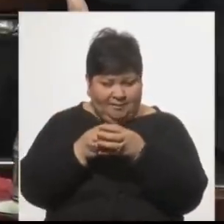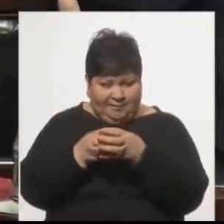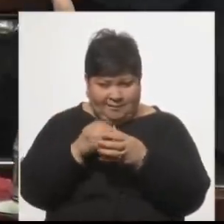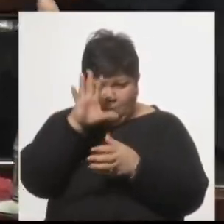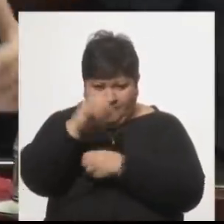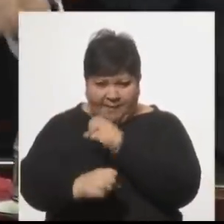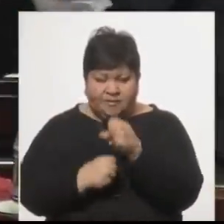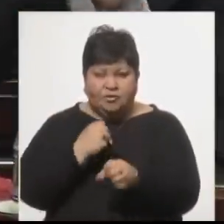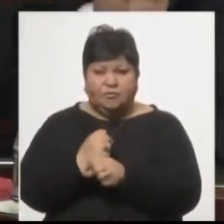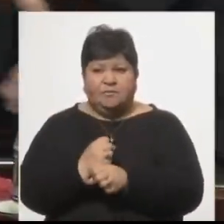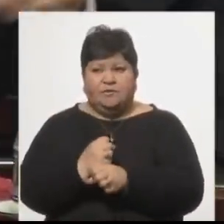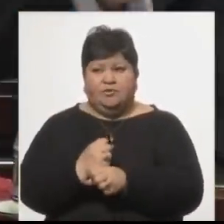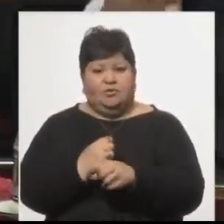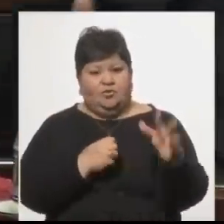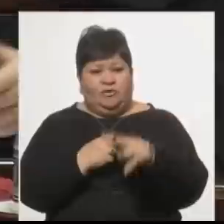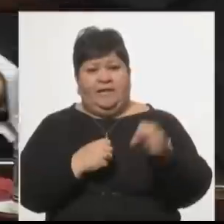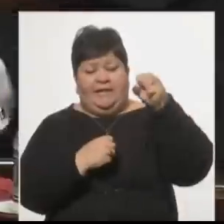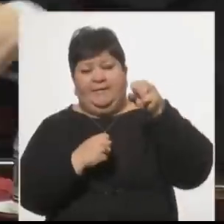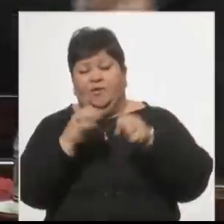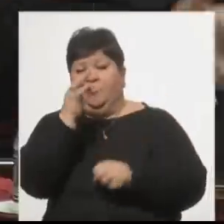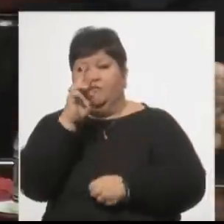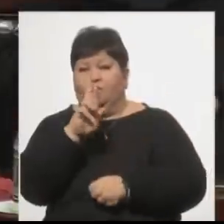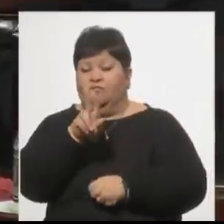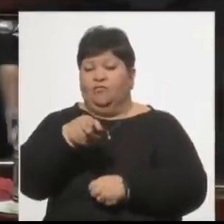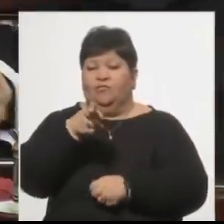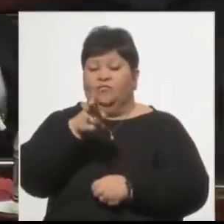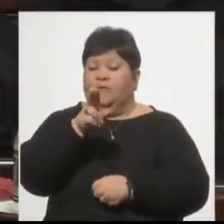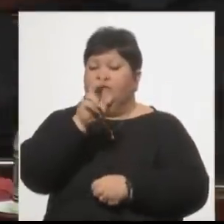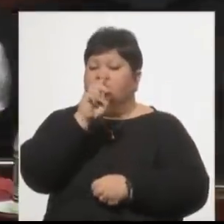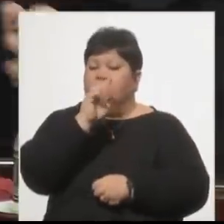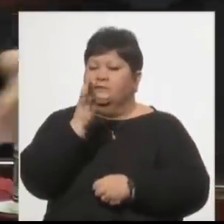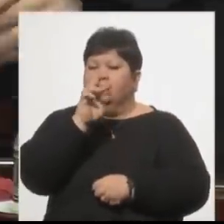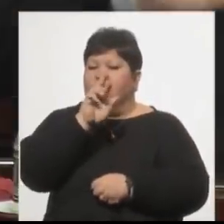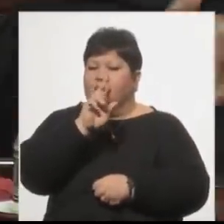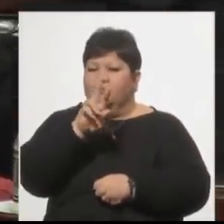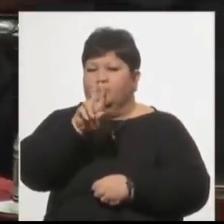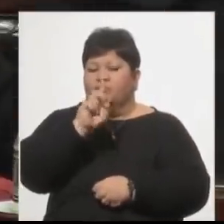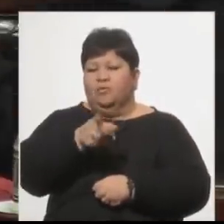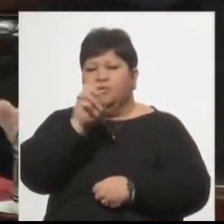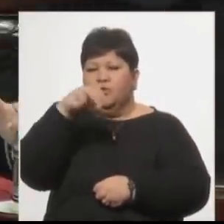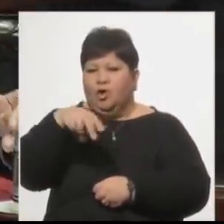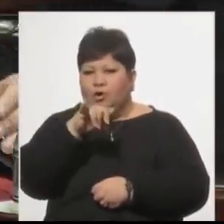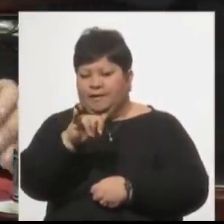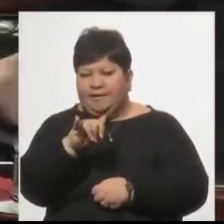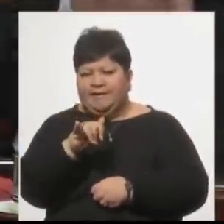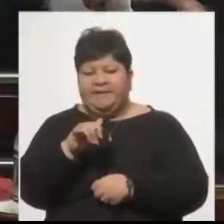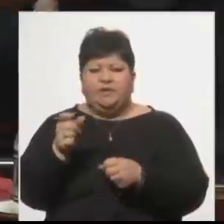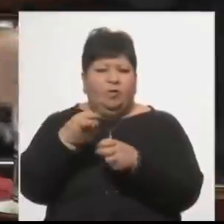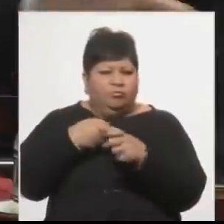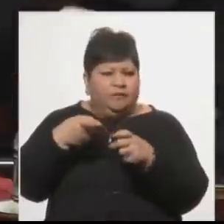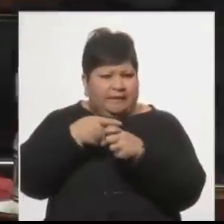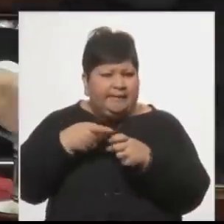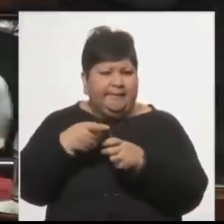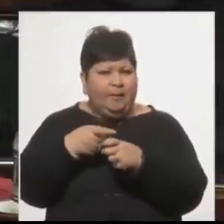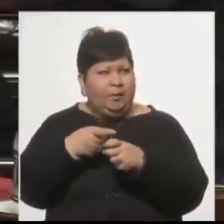pero el socialismo nació con Frugoni en 1910 y el comunismo en el 20. Y ahí está el retrato